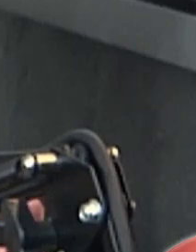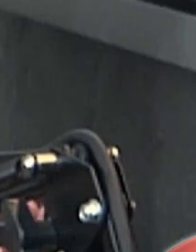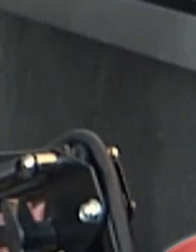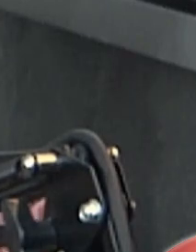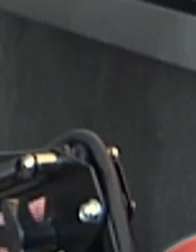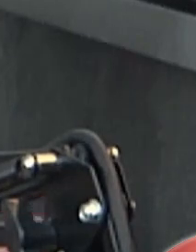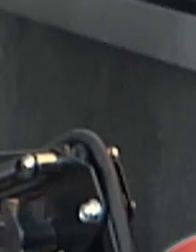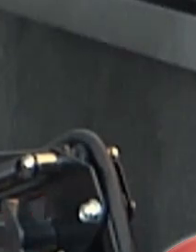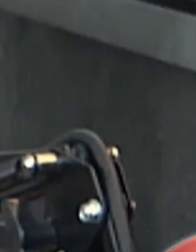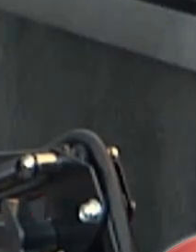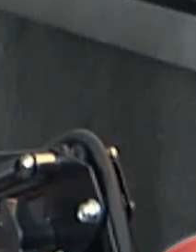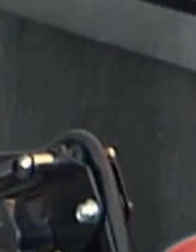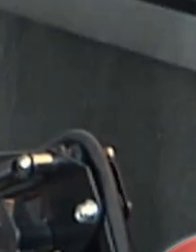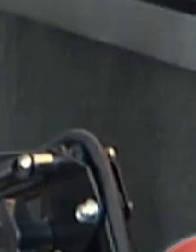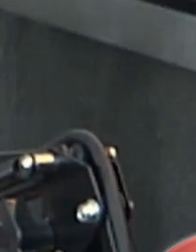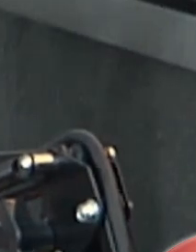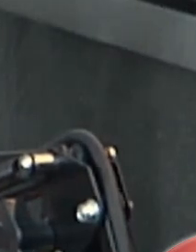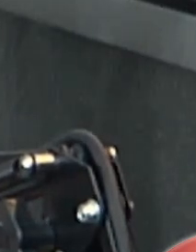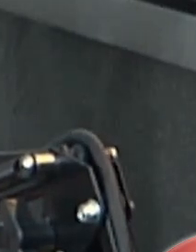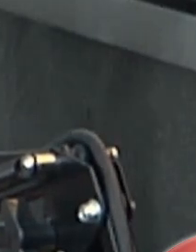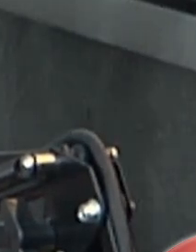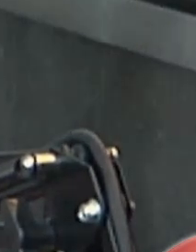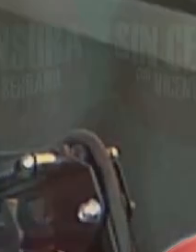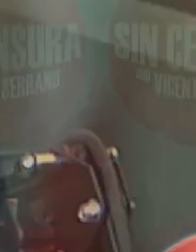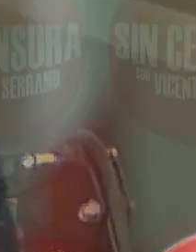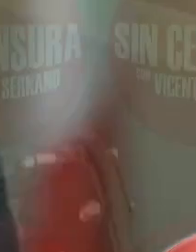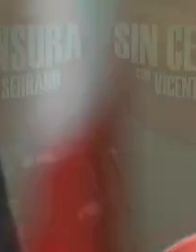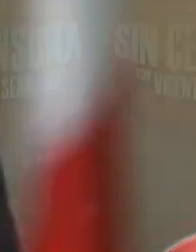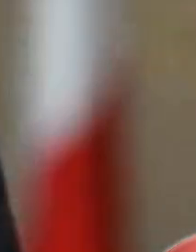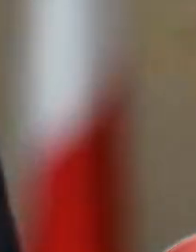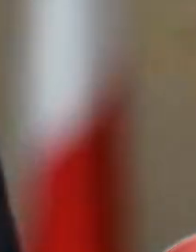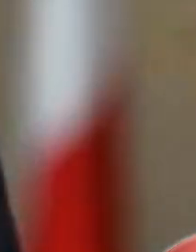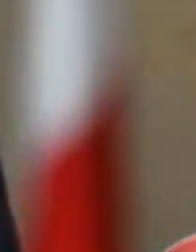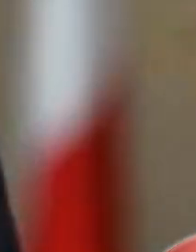votan por Felipe Calderón. Eso es absolutamente increíble.